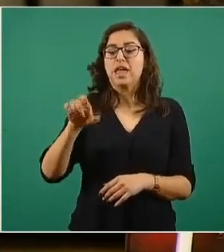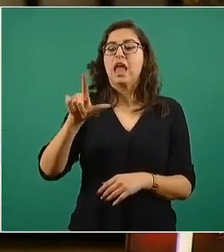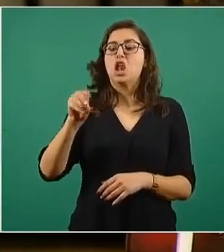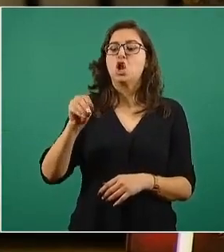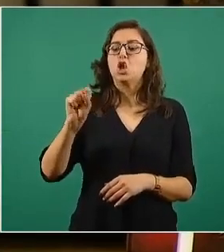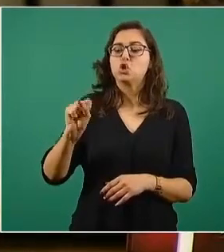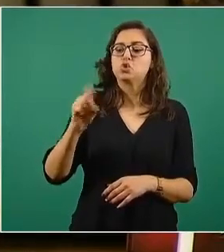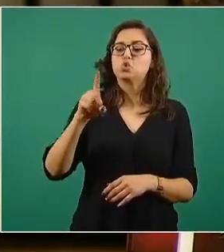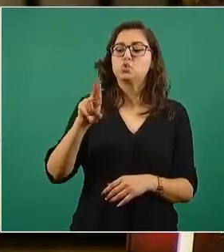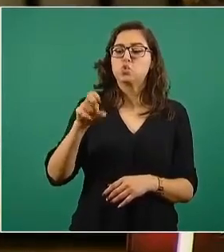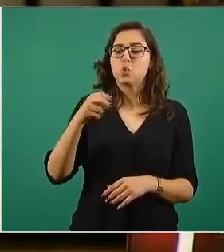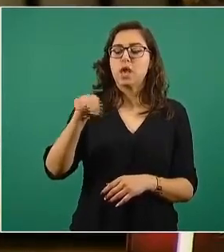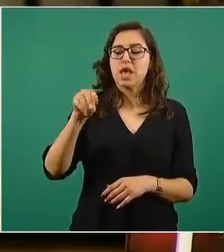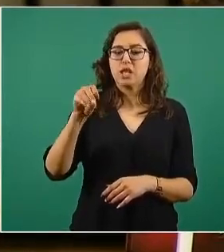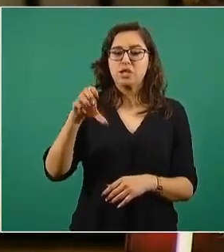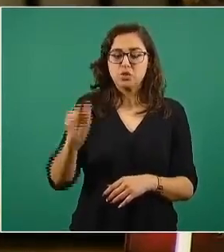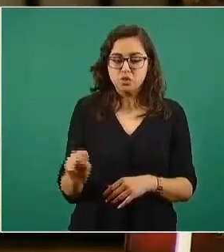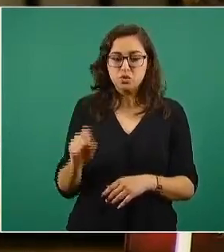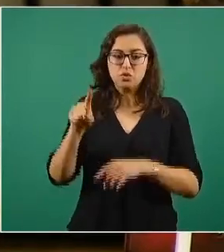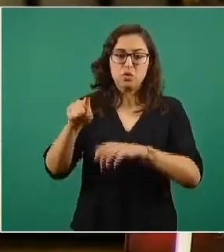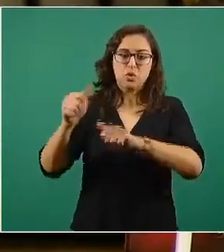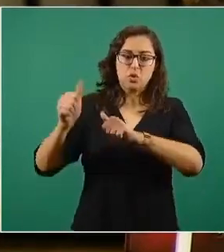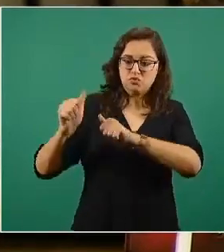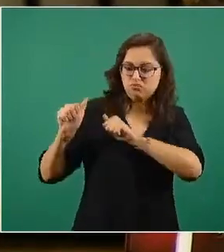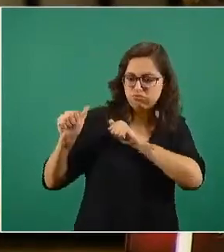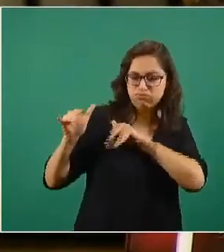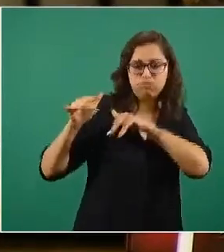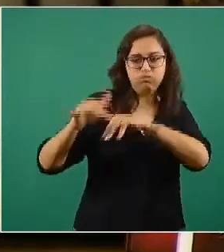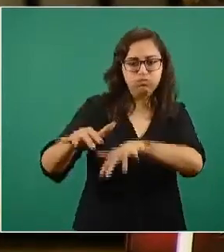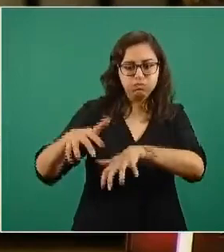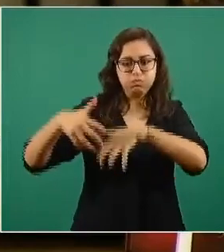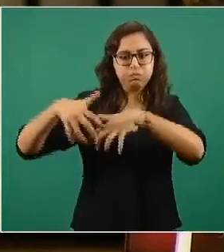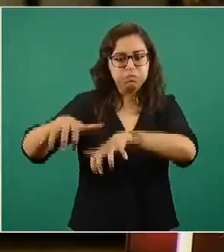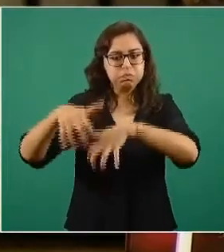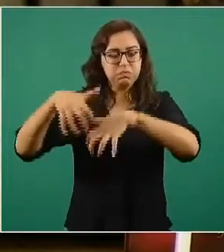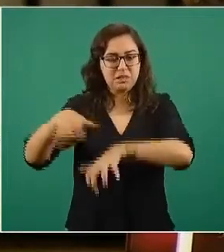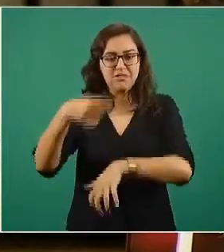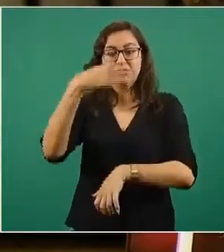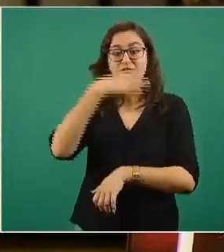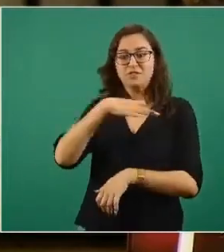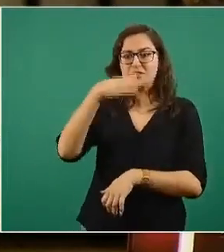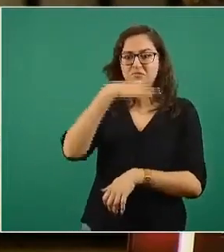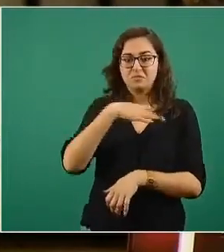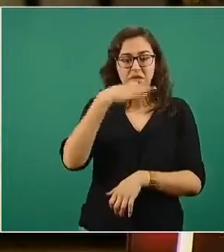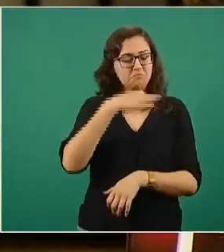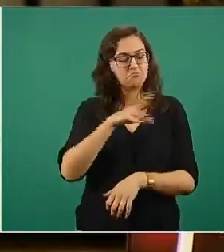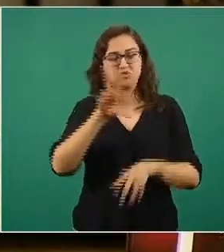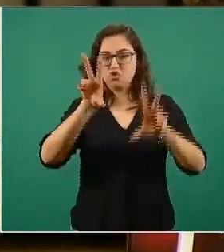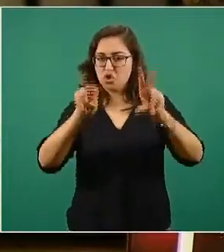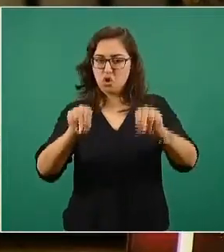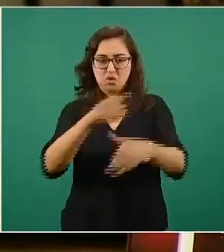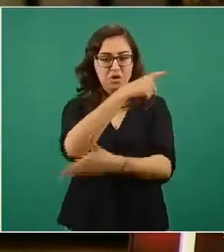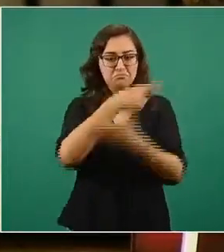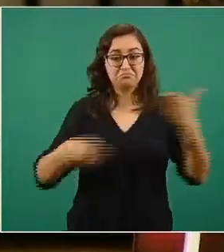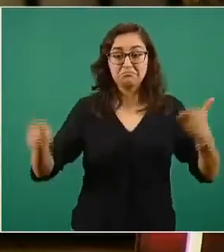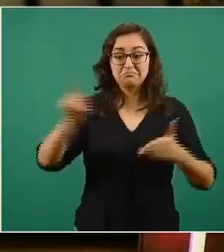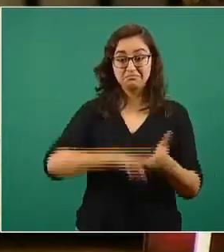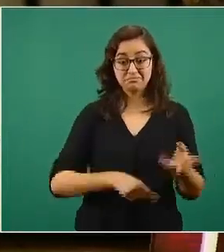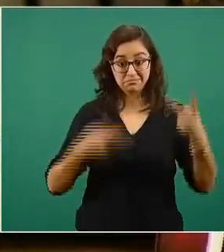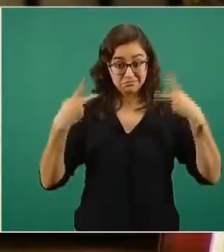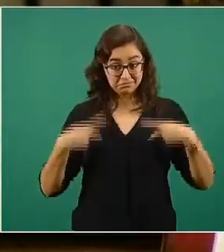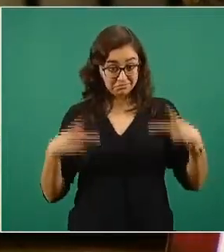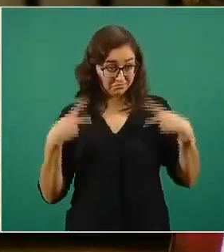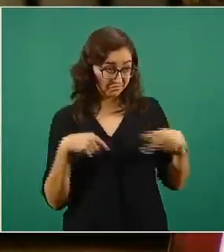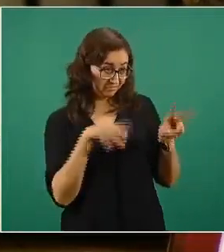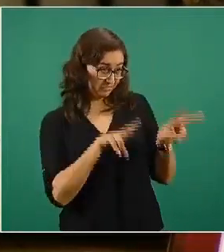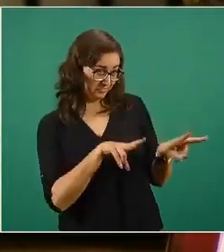Incluso pues hay el reto de, a ver, deténganos. Ese sería el primero. El segundo, pues prácticamente mañana y pasado